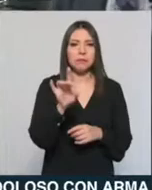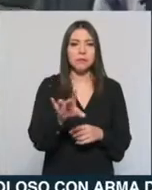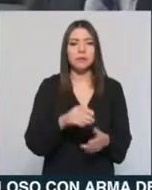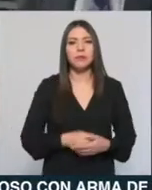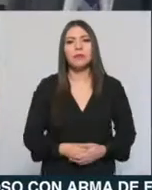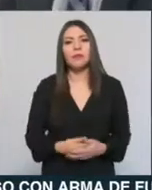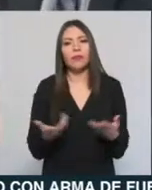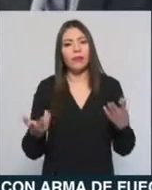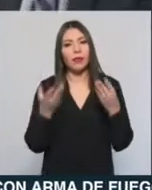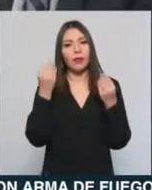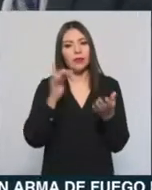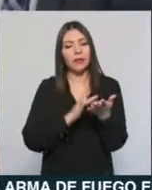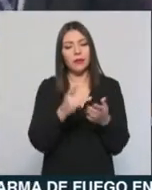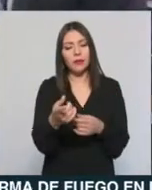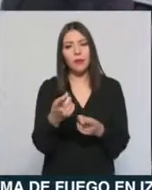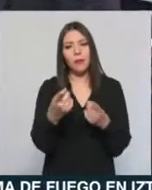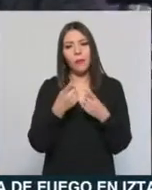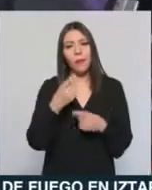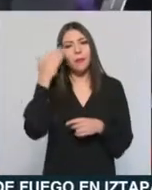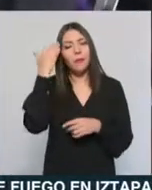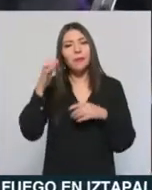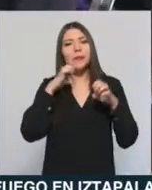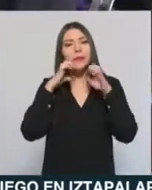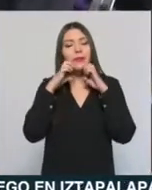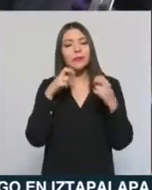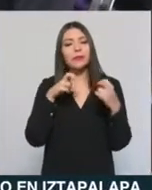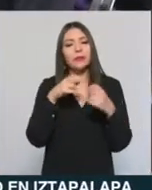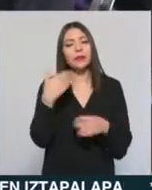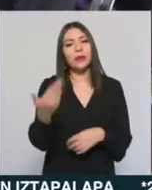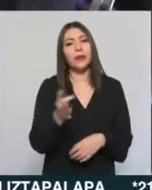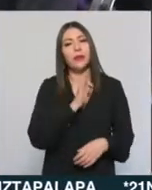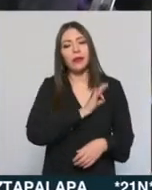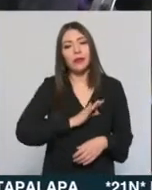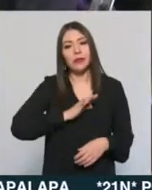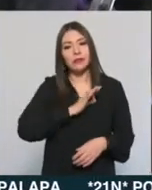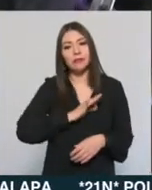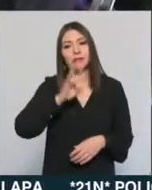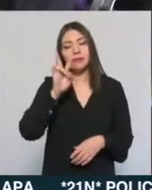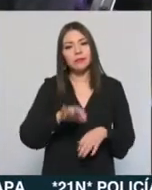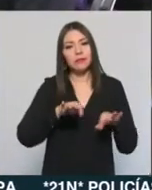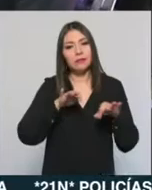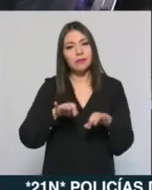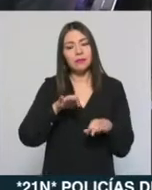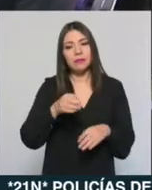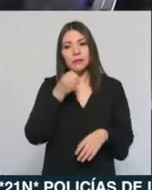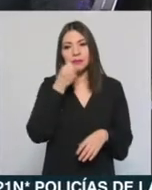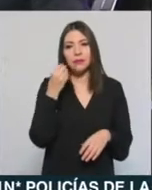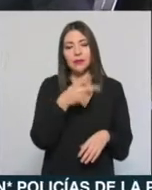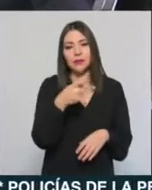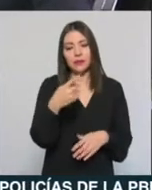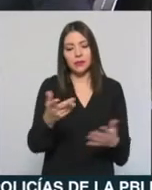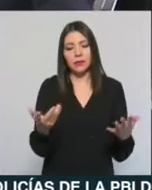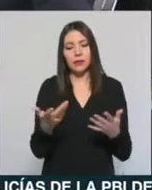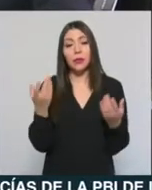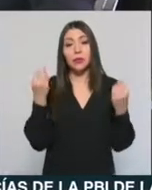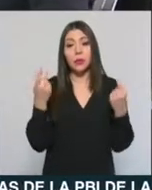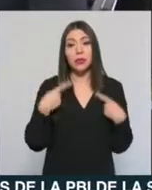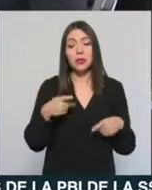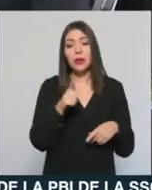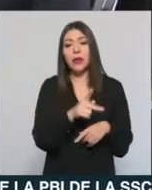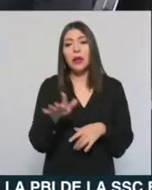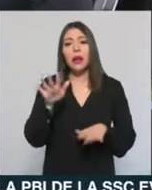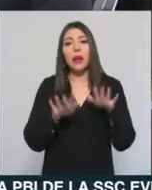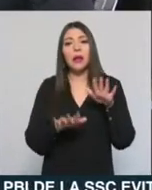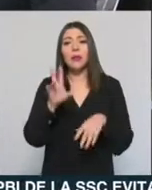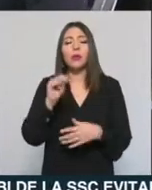a ustedes por regalarnos este espacio, este tiempo y felicitarte por esta gran labor que haces, porque pues no mucha gente a veces nos tiende